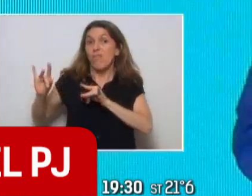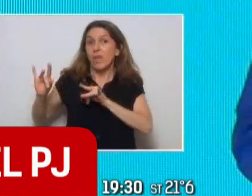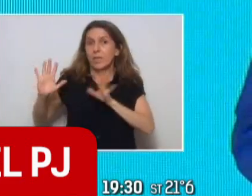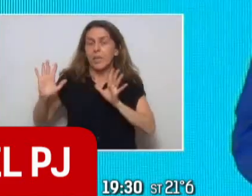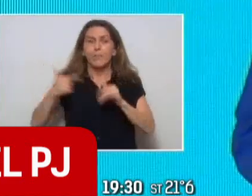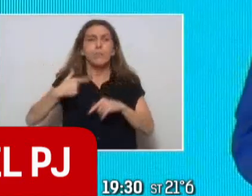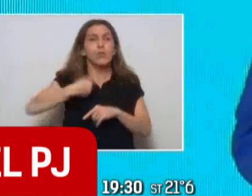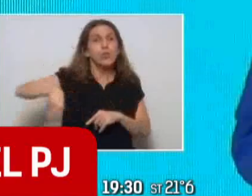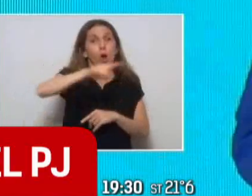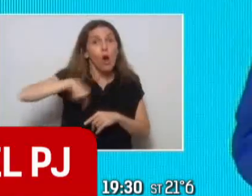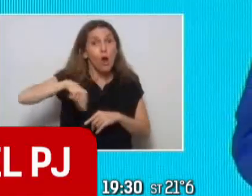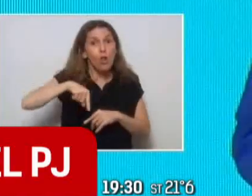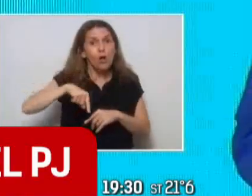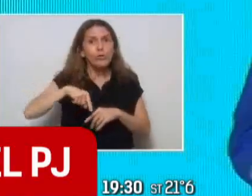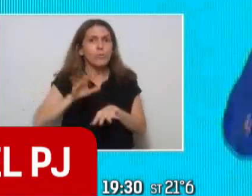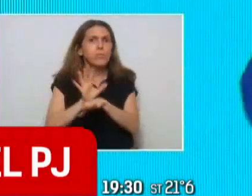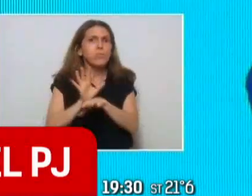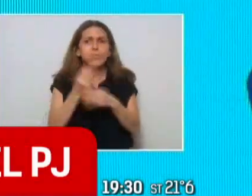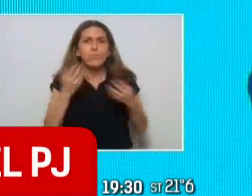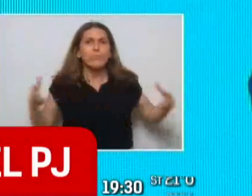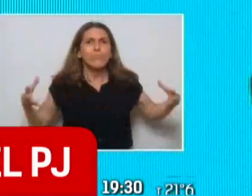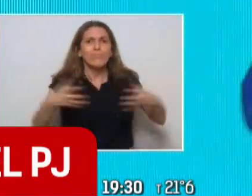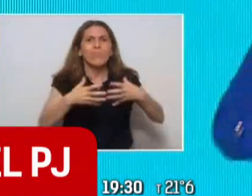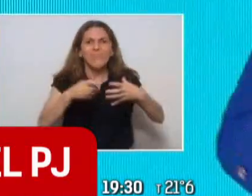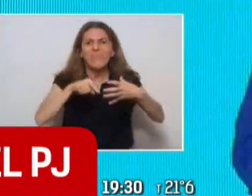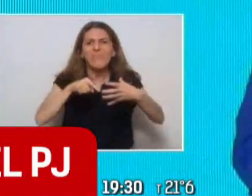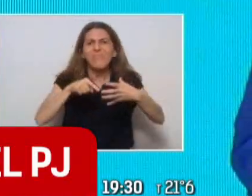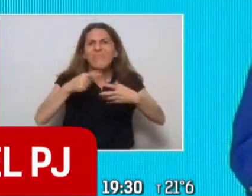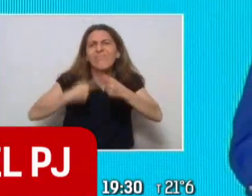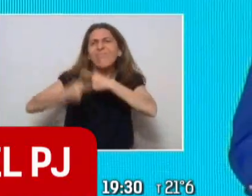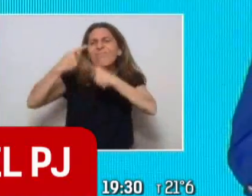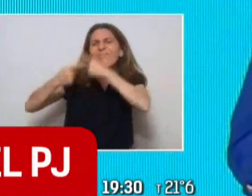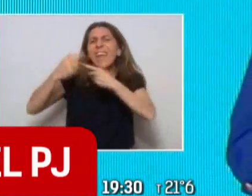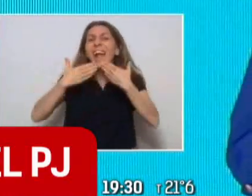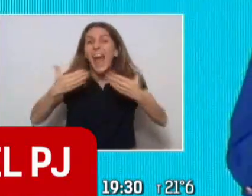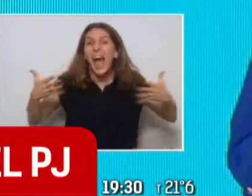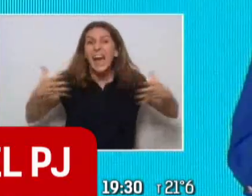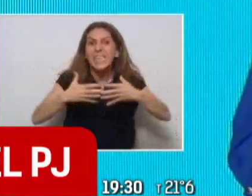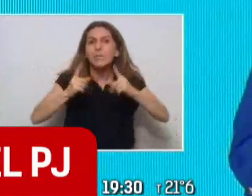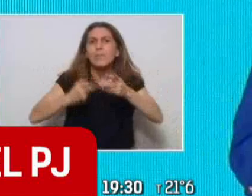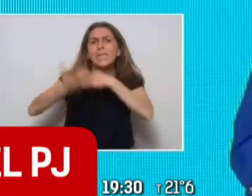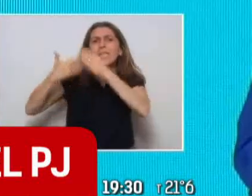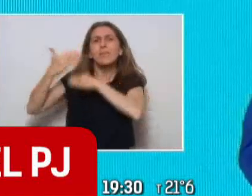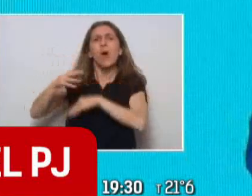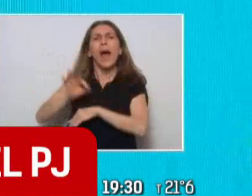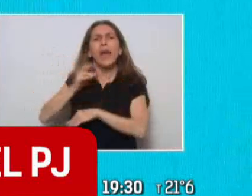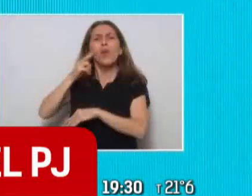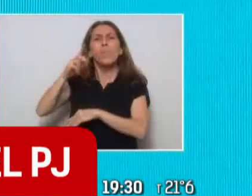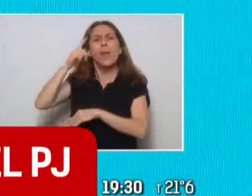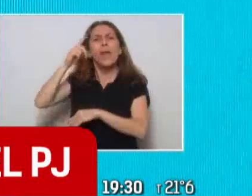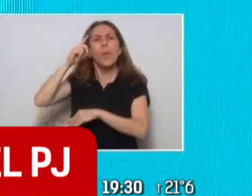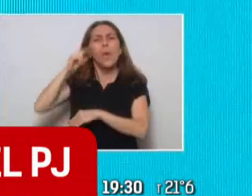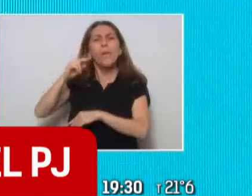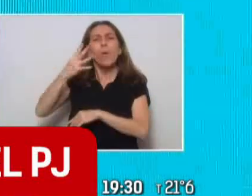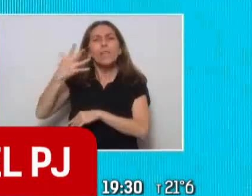Todos nosotros somos hijos de aquellos que aquel 17 de octubre del año 45 salieron a la